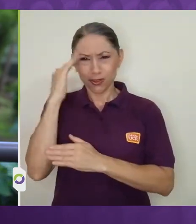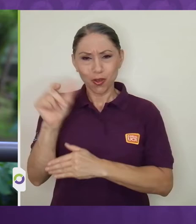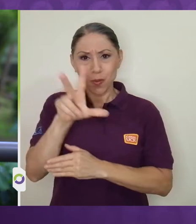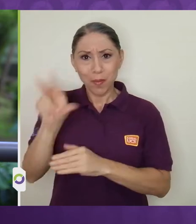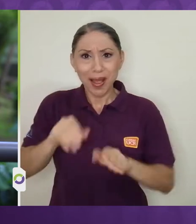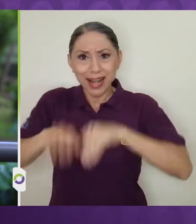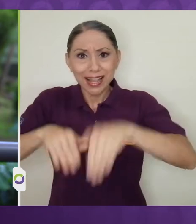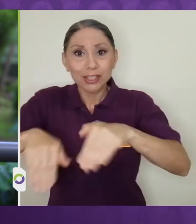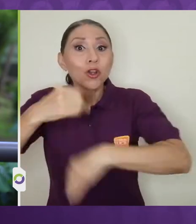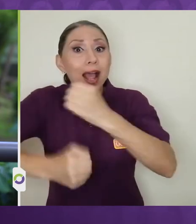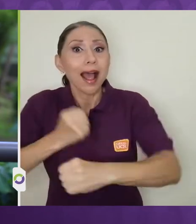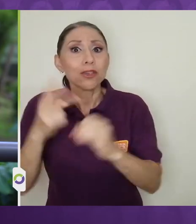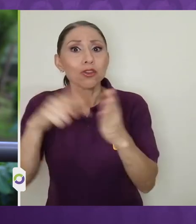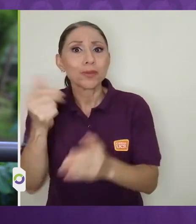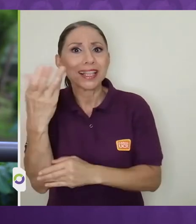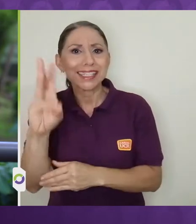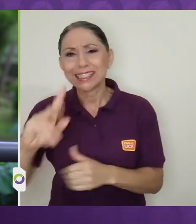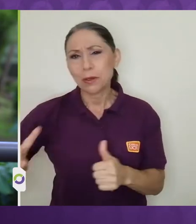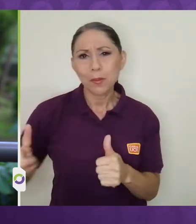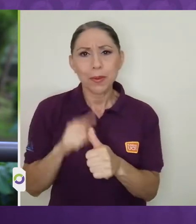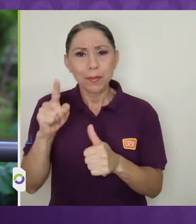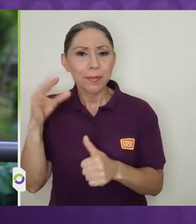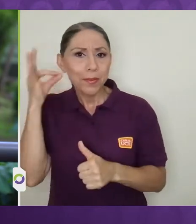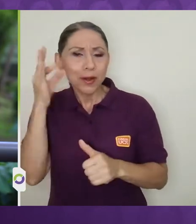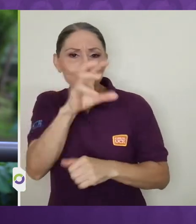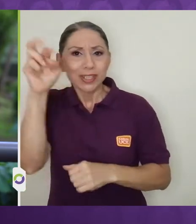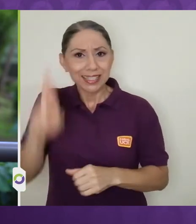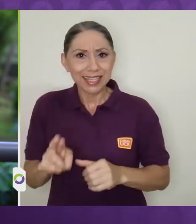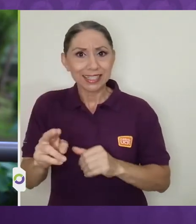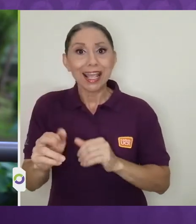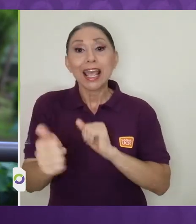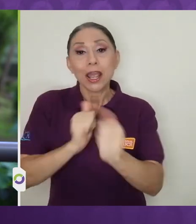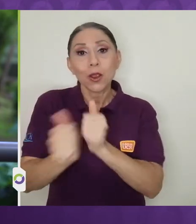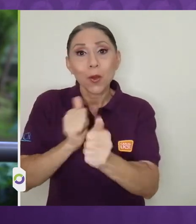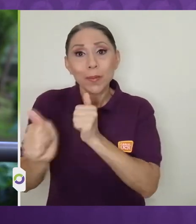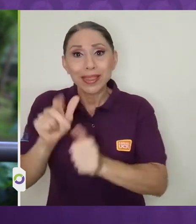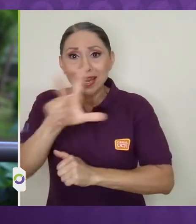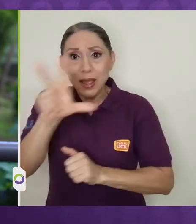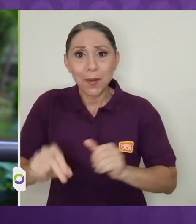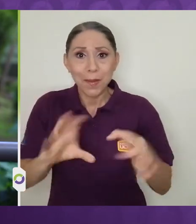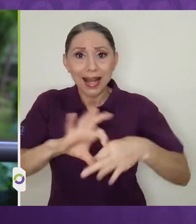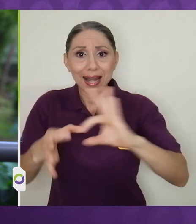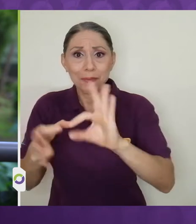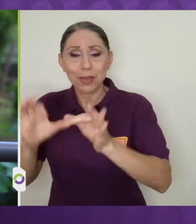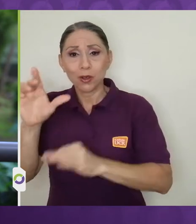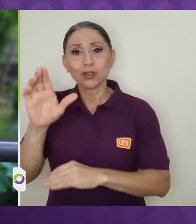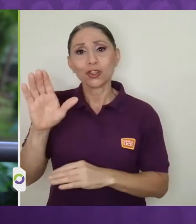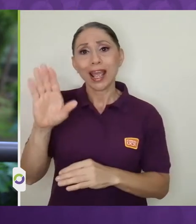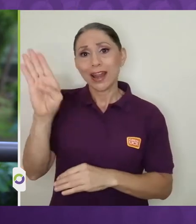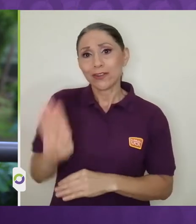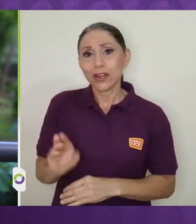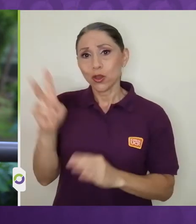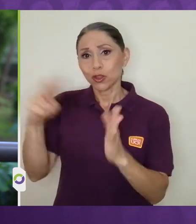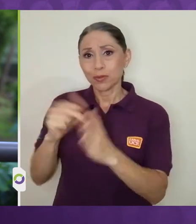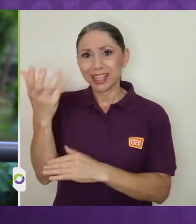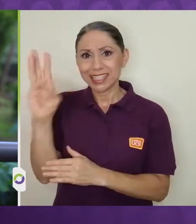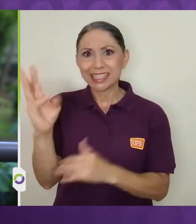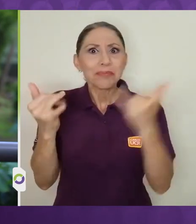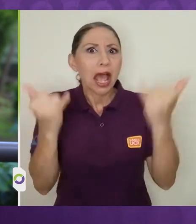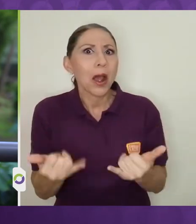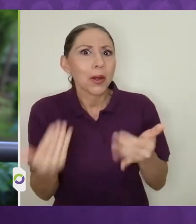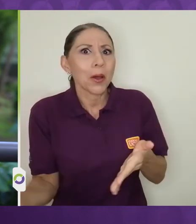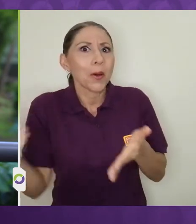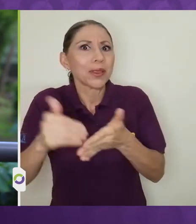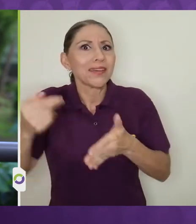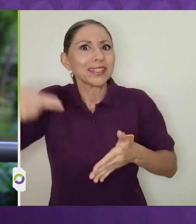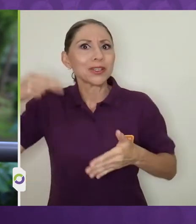para 2016 se convirtió en la primera mujer costarricense en competir en unos Juegos Paralímpicos en Río 2016. Ahora hará historia nuevamente al